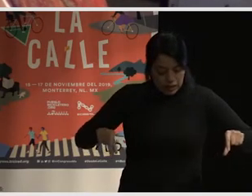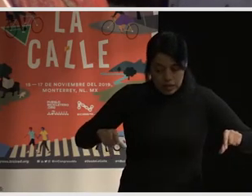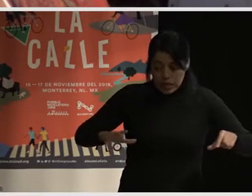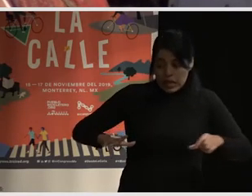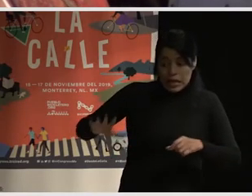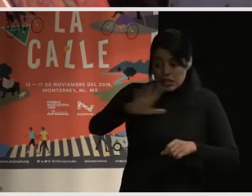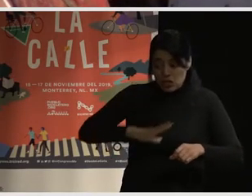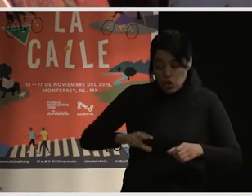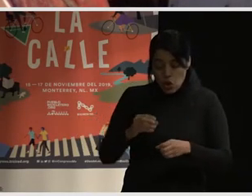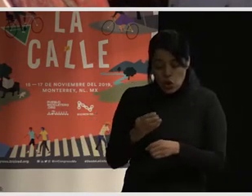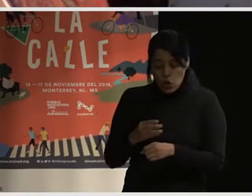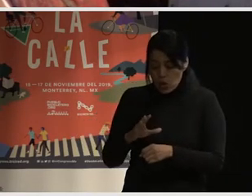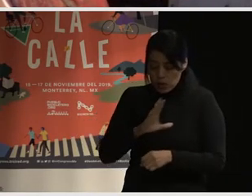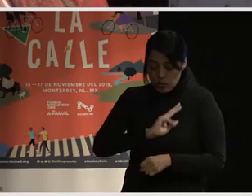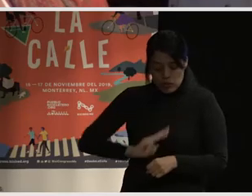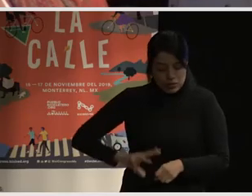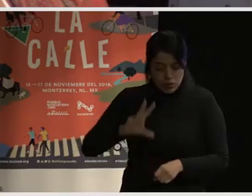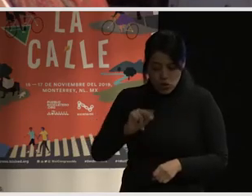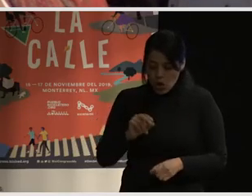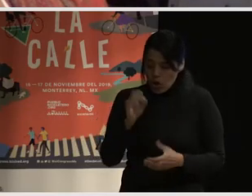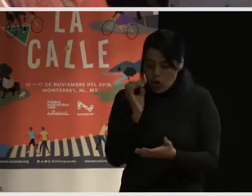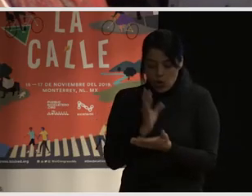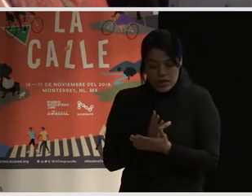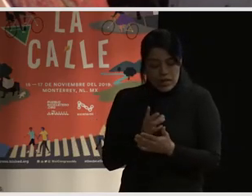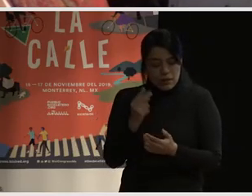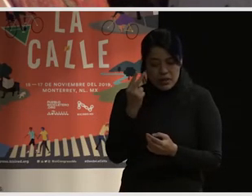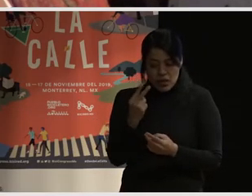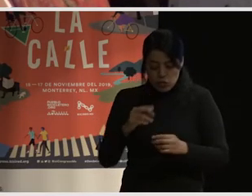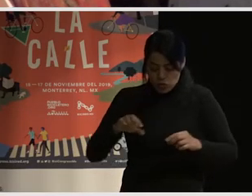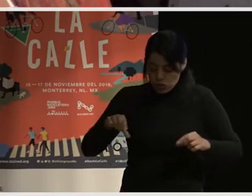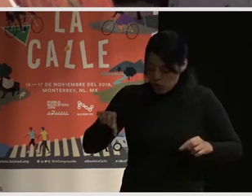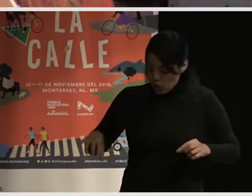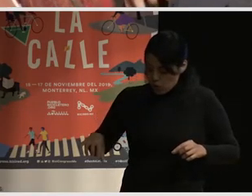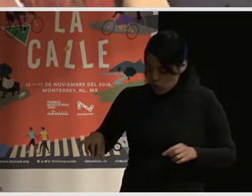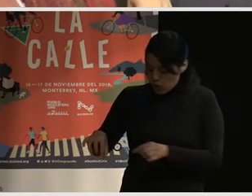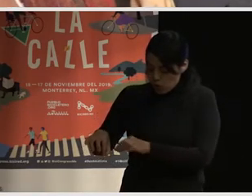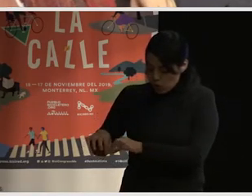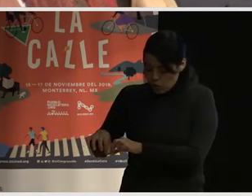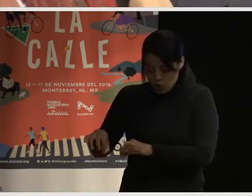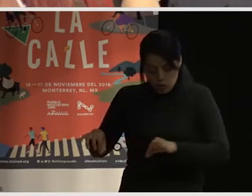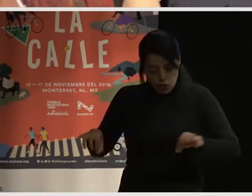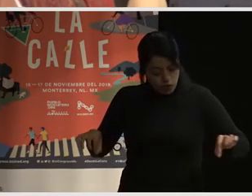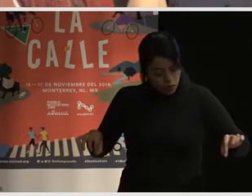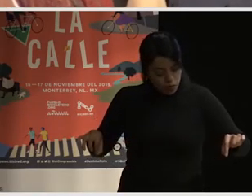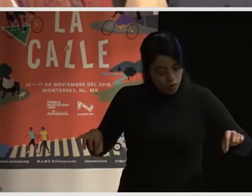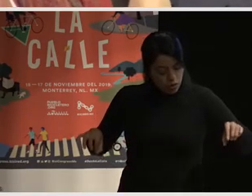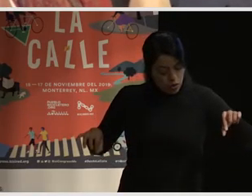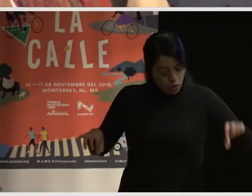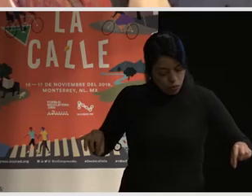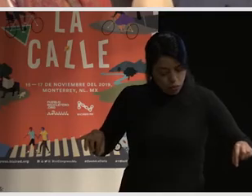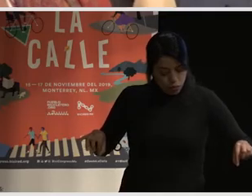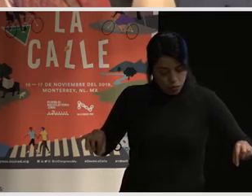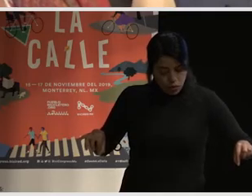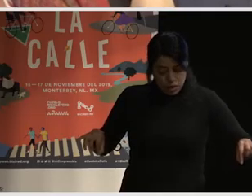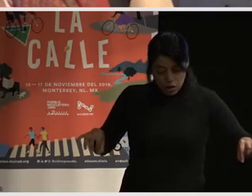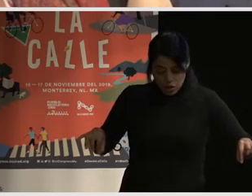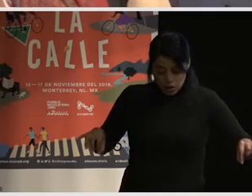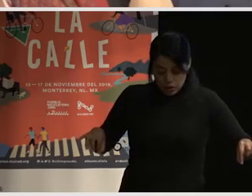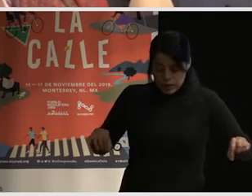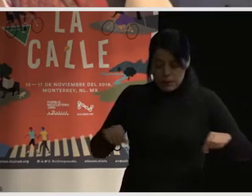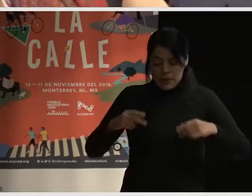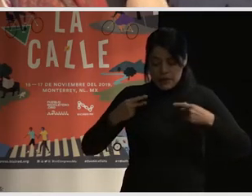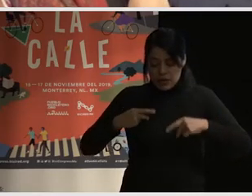conecta dos puntos dos puntos donde realmente las personas lo utilicen y los ciclistas se sientan comprometidos y tienen la